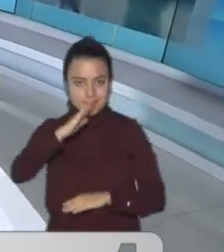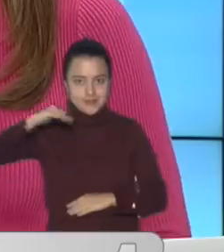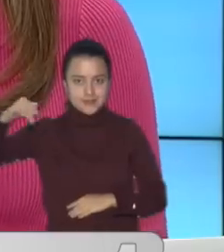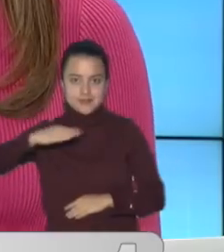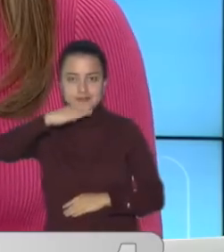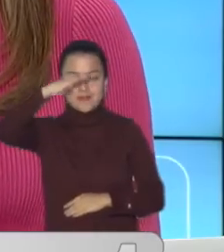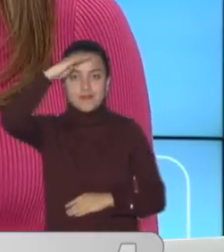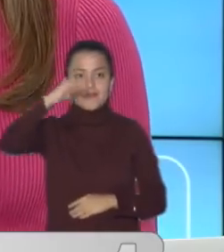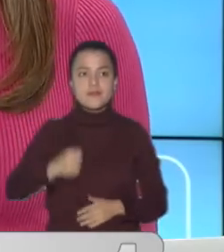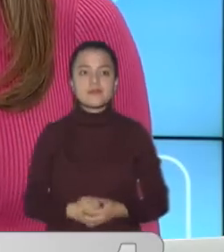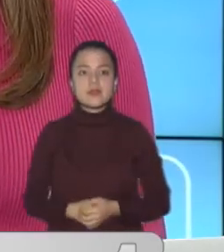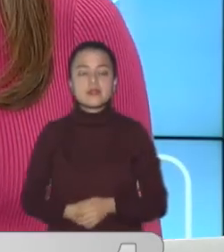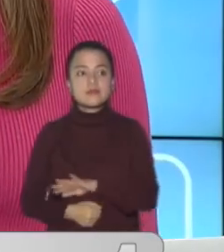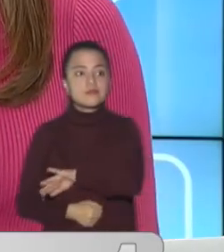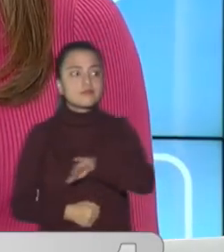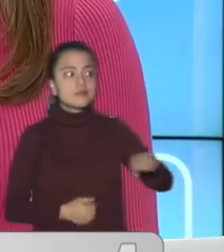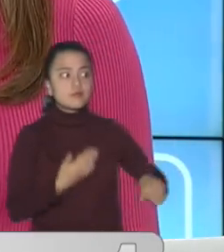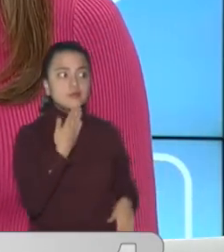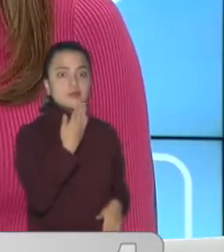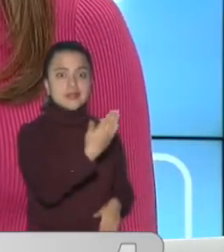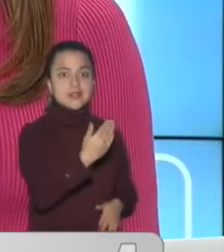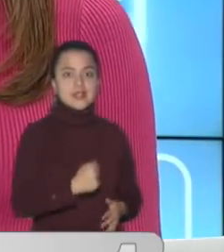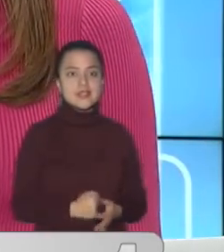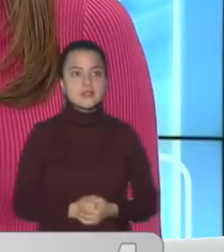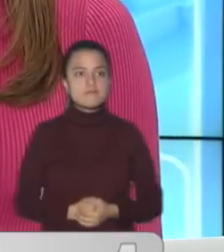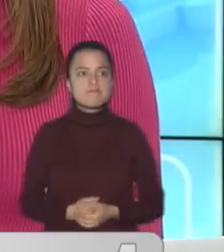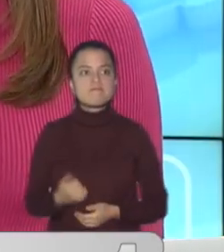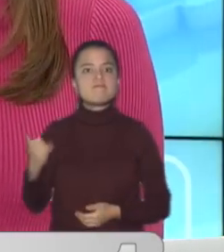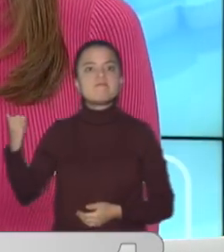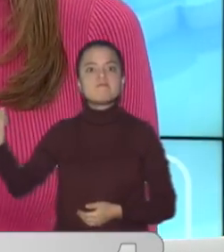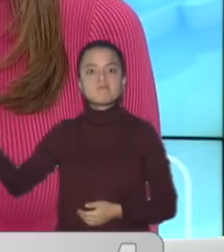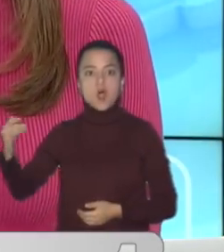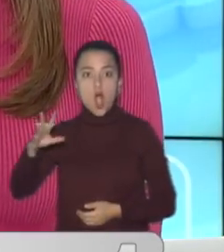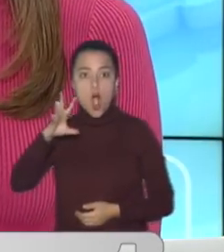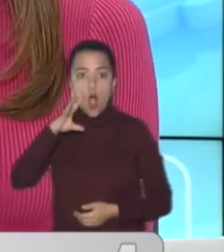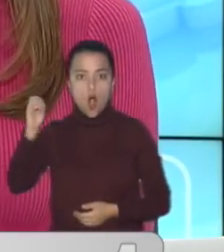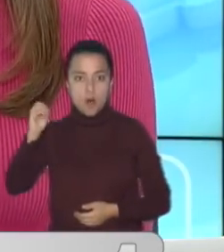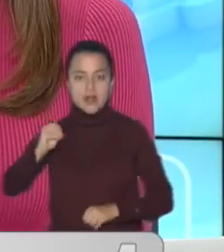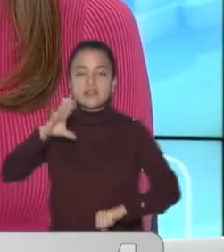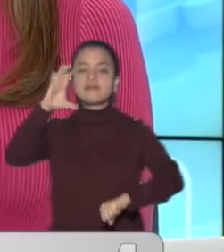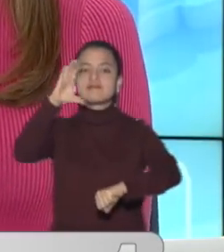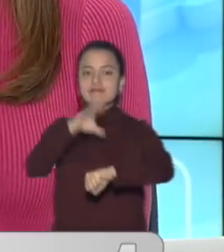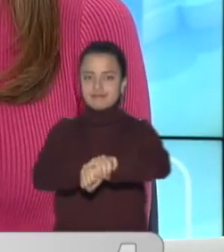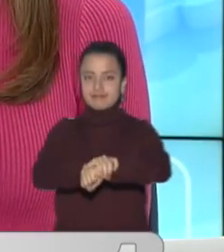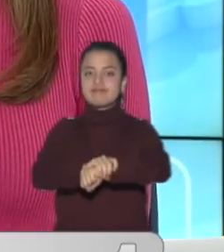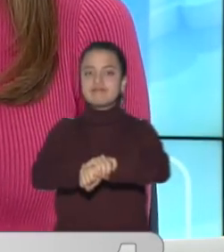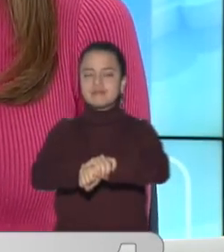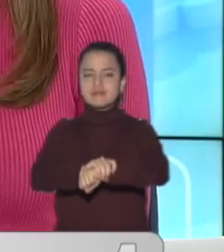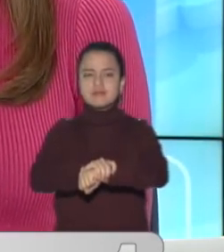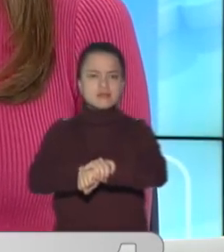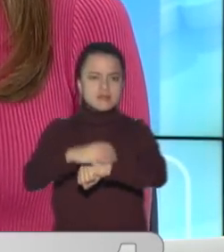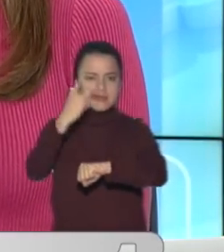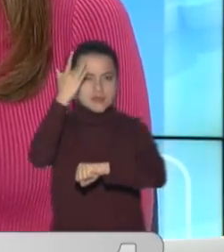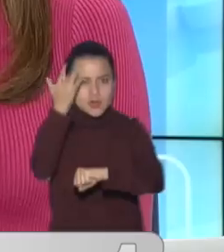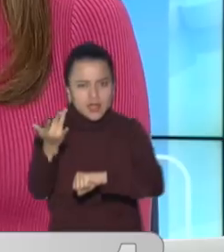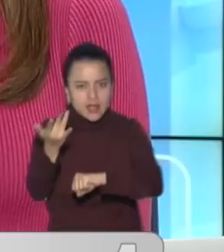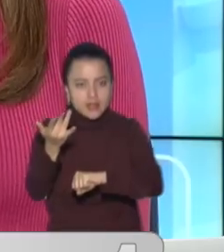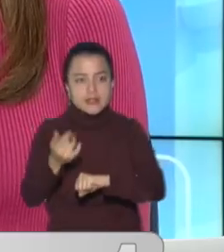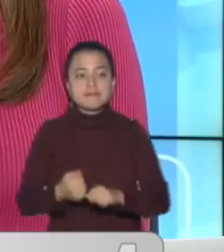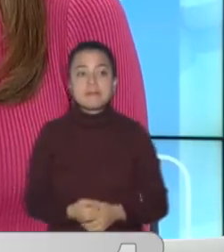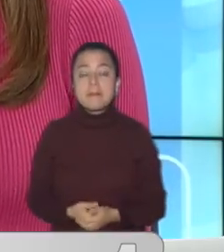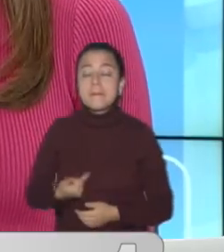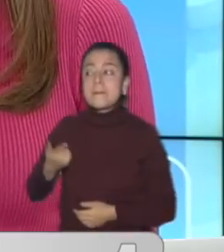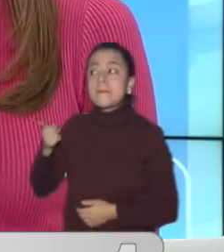muchas gracias. Y fue capturado un hombre por el presunto delito de acto sexual con menor de 14 años en el oriente de Cali. Según